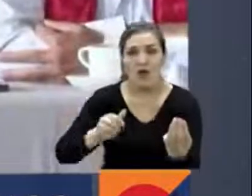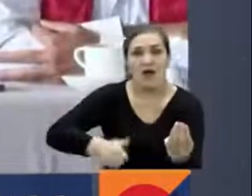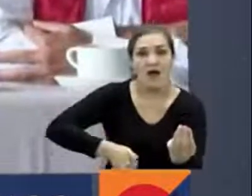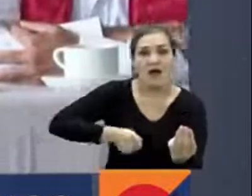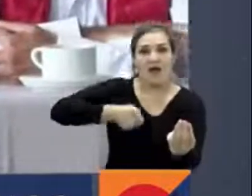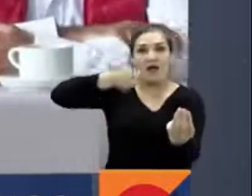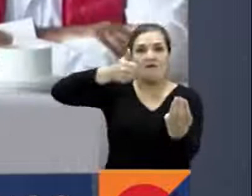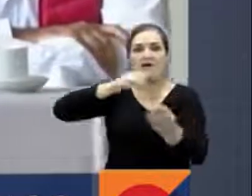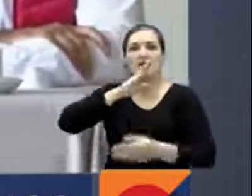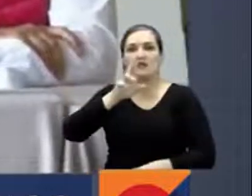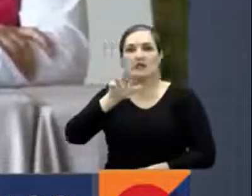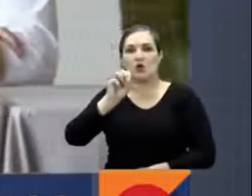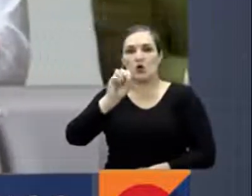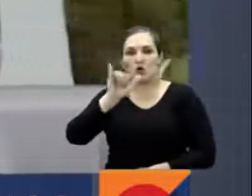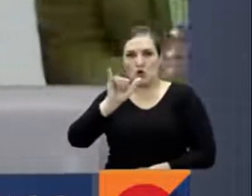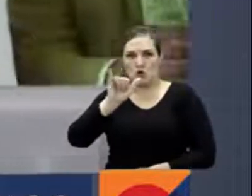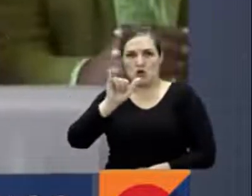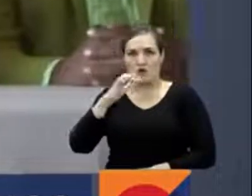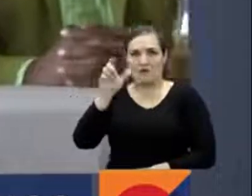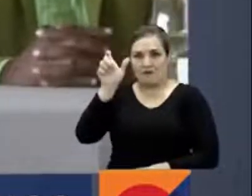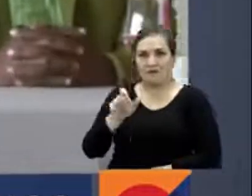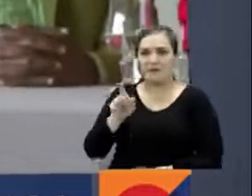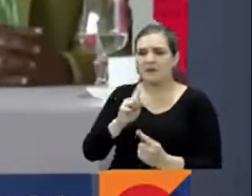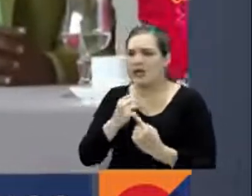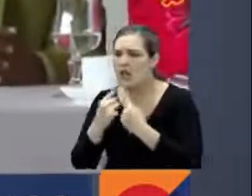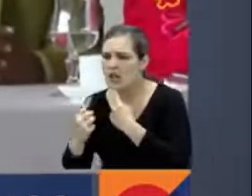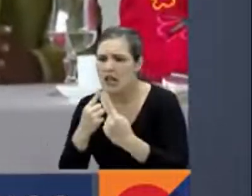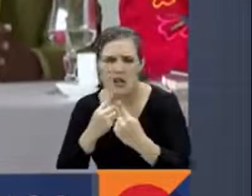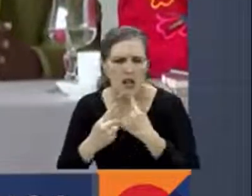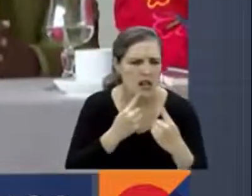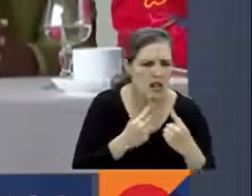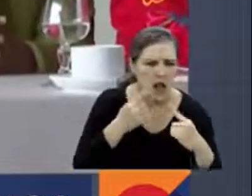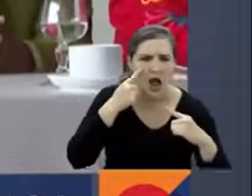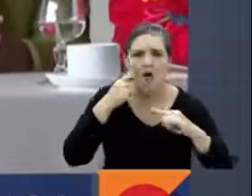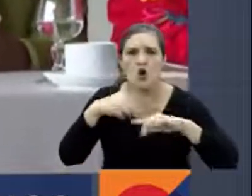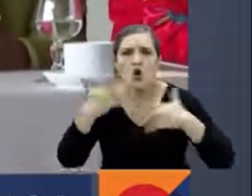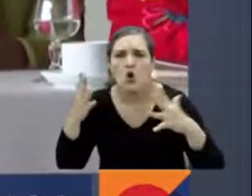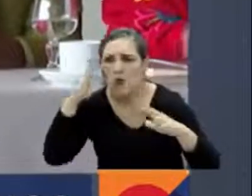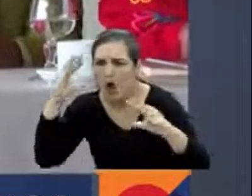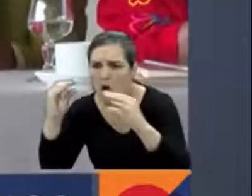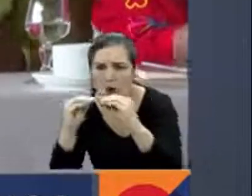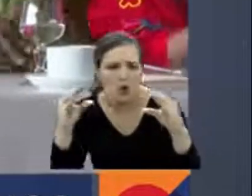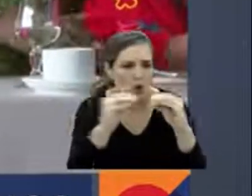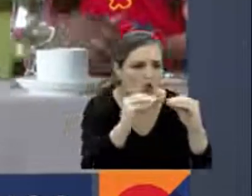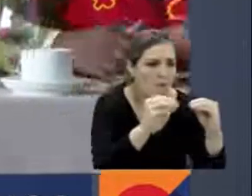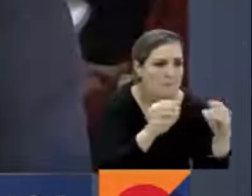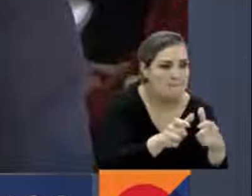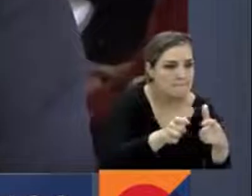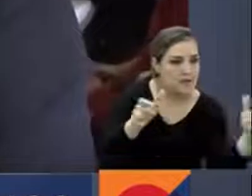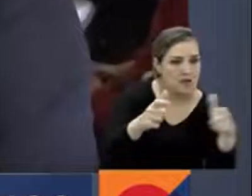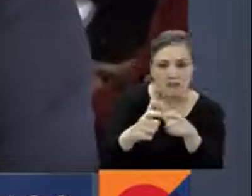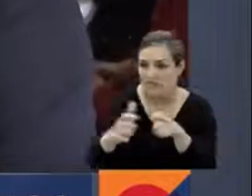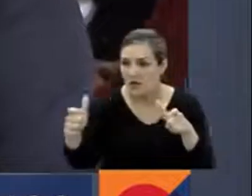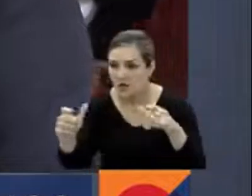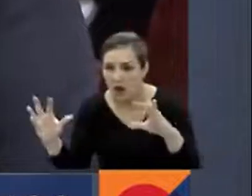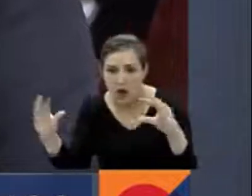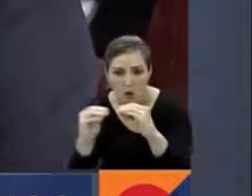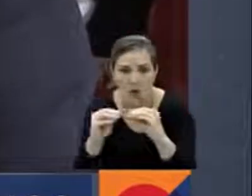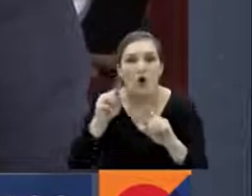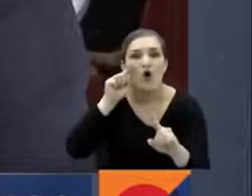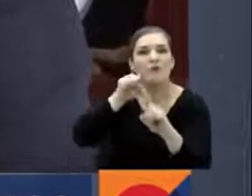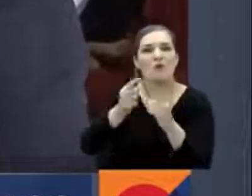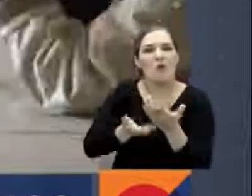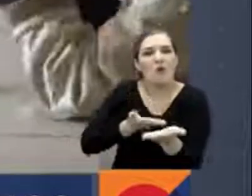Roy Barreras. Aquí, ¿qué se está haciendo? Se está buscando sumar, construir esas mayorías parlamentarias para tener el apoyo en los proyectos